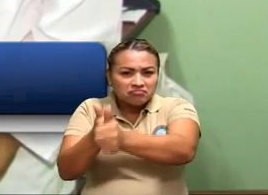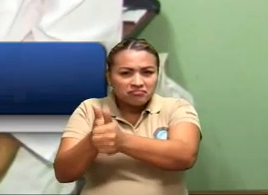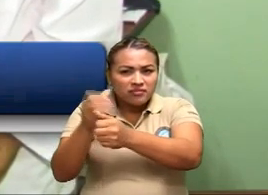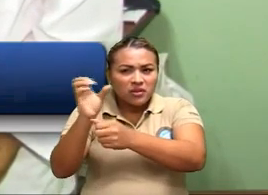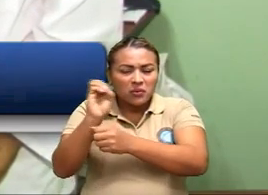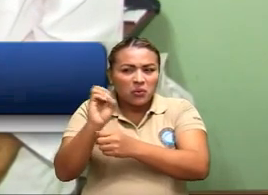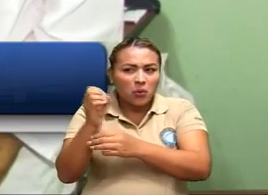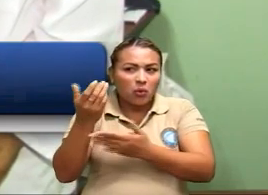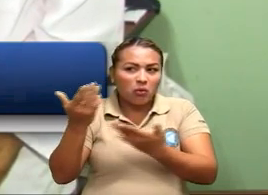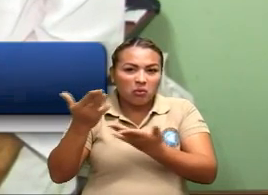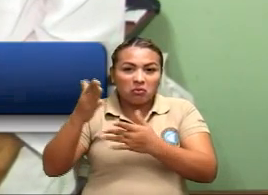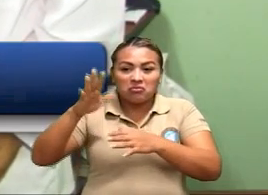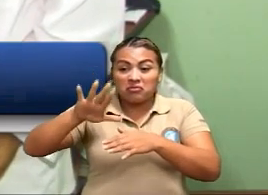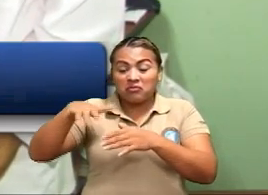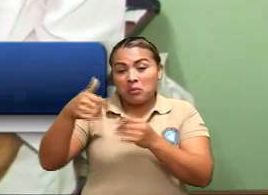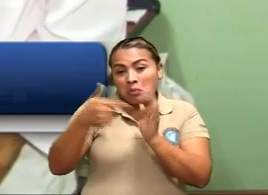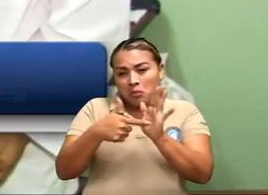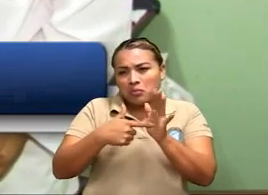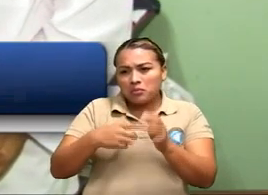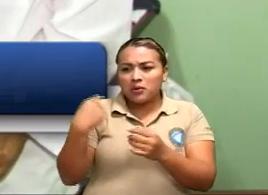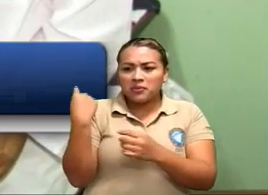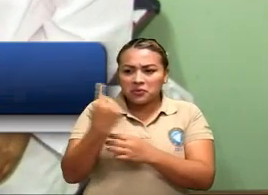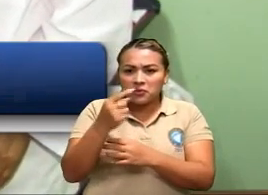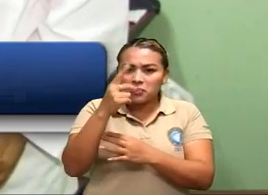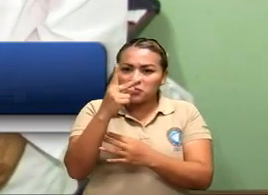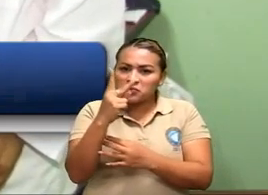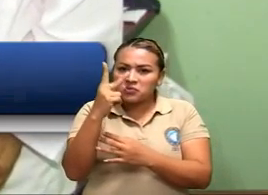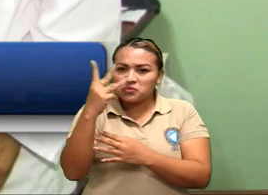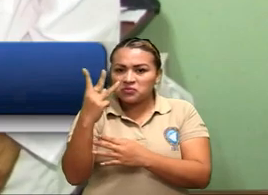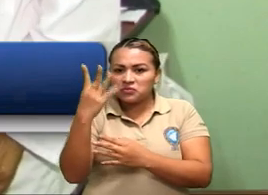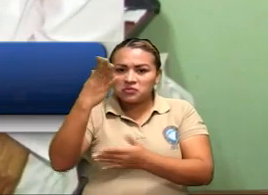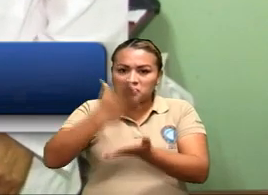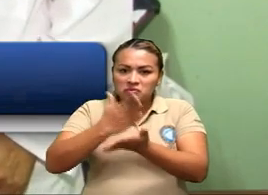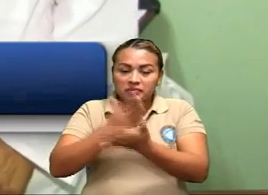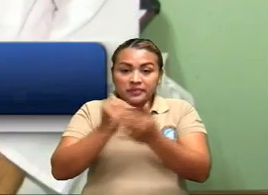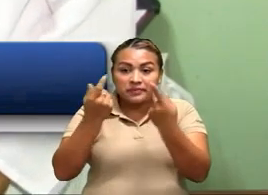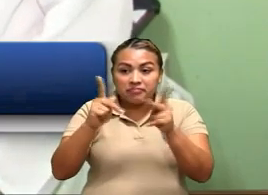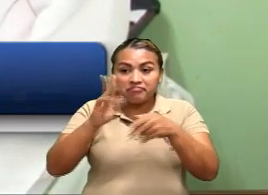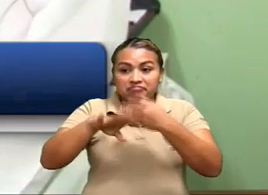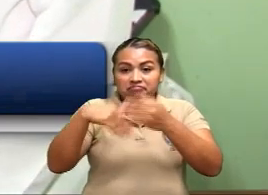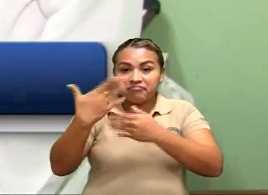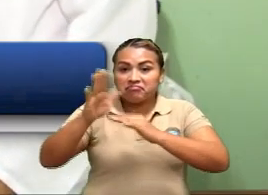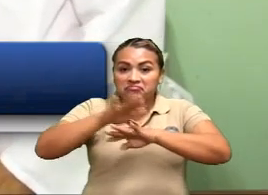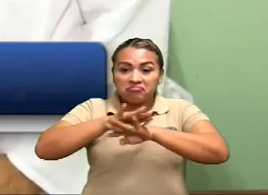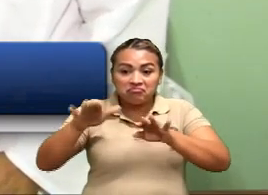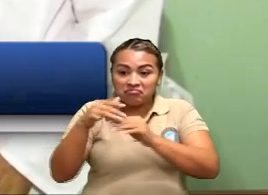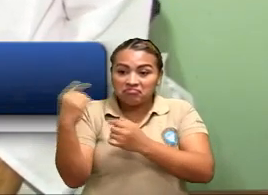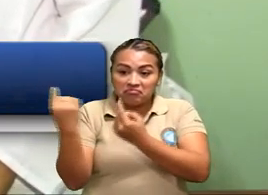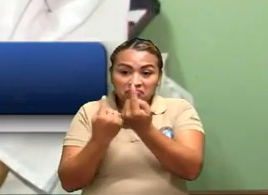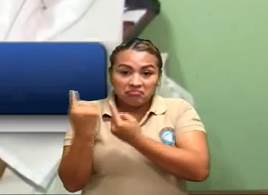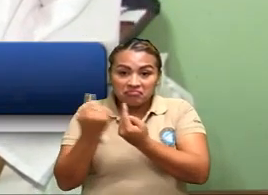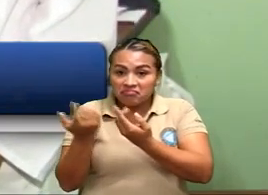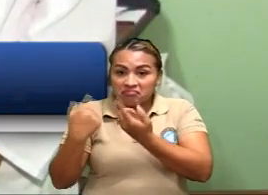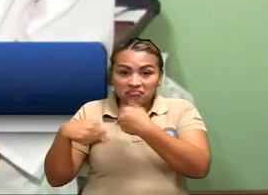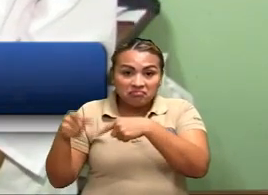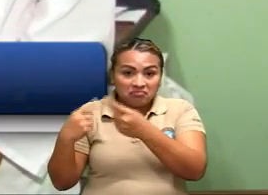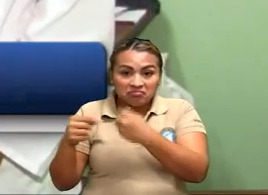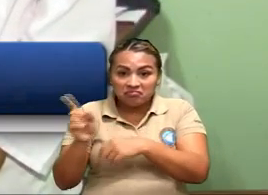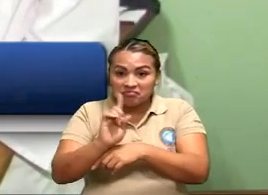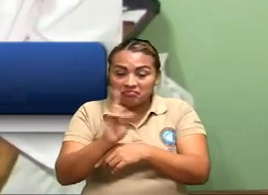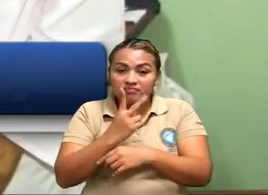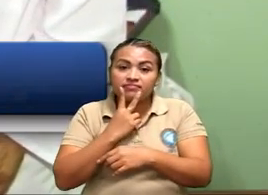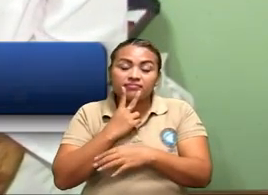1, 2, 3 veces, pero después ya no vino. Sí. Nosotros, ¿verdad? Como le decíamos, le garantizamos la salud al paciente hasta la puerta de su